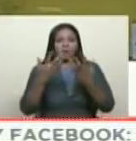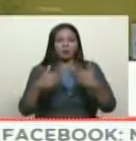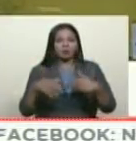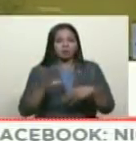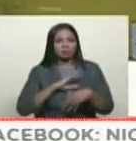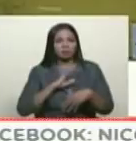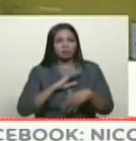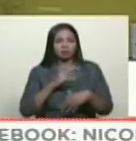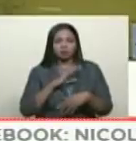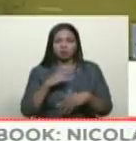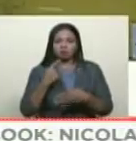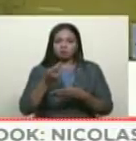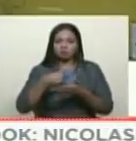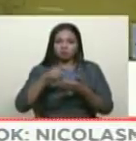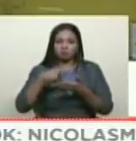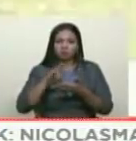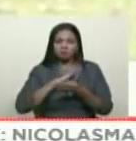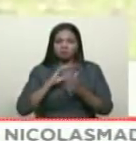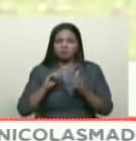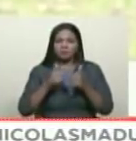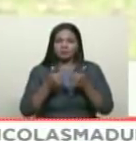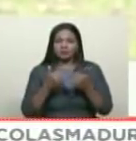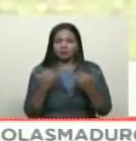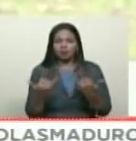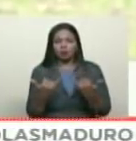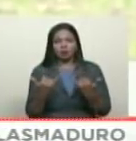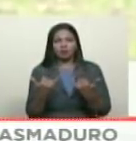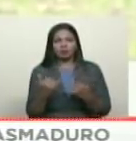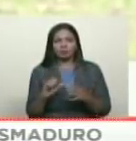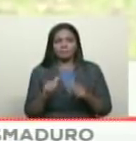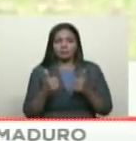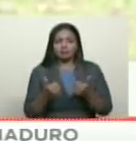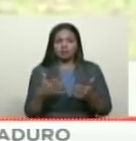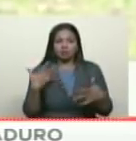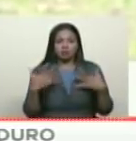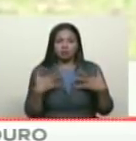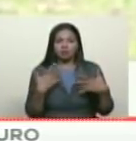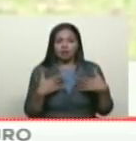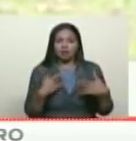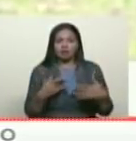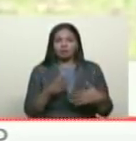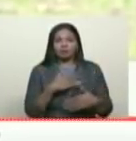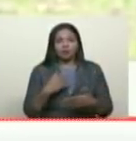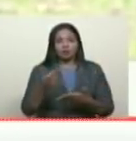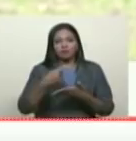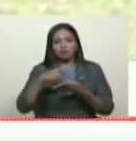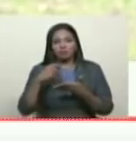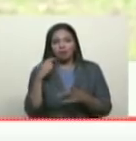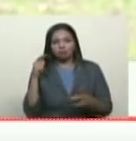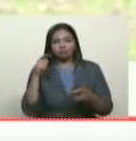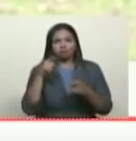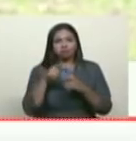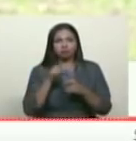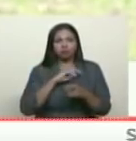¿no? Yo quiero firmar, empezando este evento, quiero firmar de manera directa, ya hemos